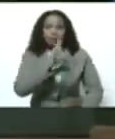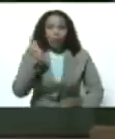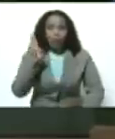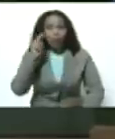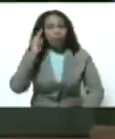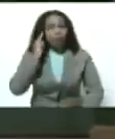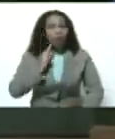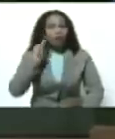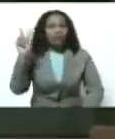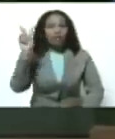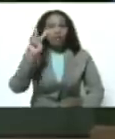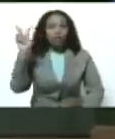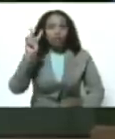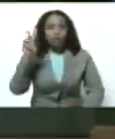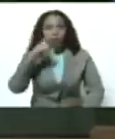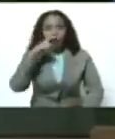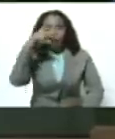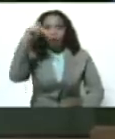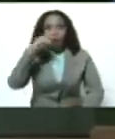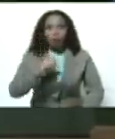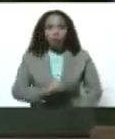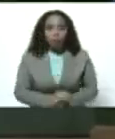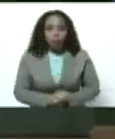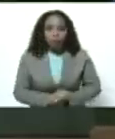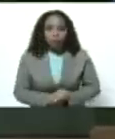de Venezuela, Nicolás Maduro Moros.